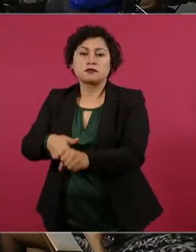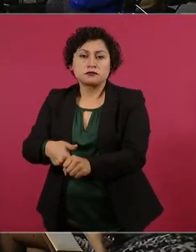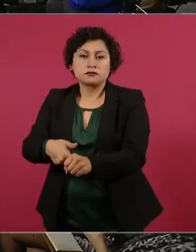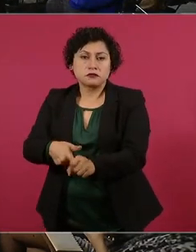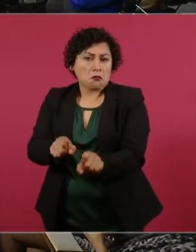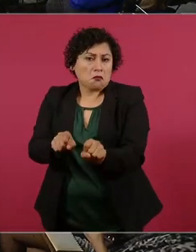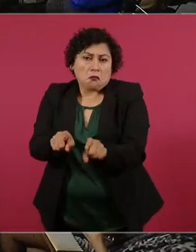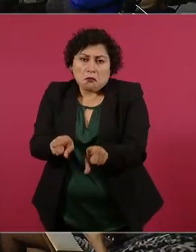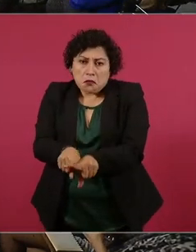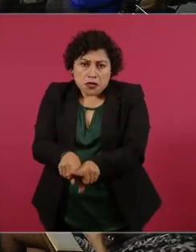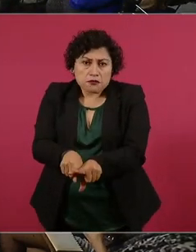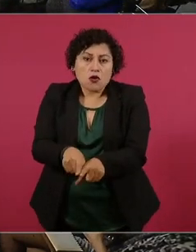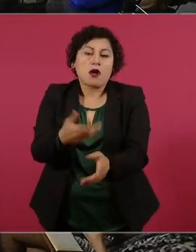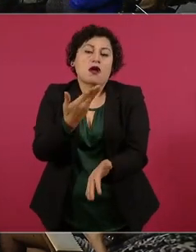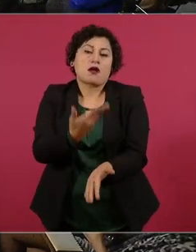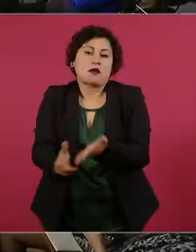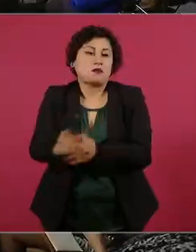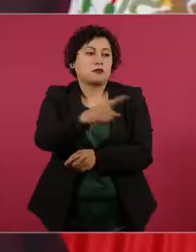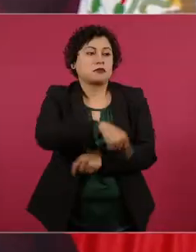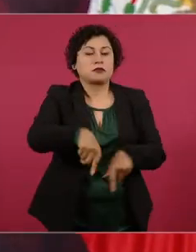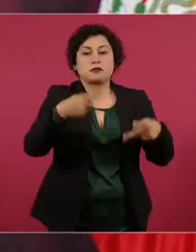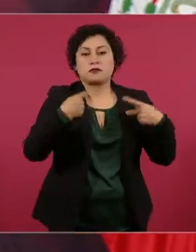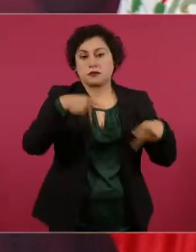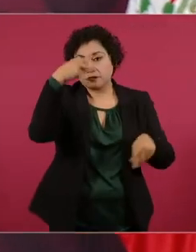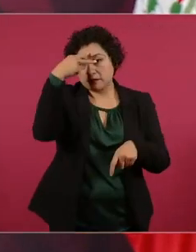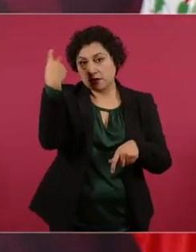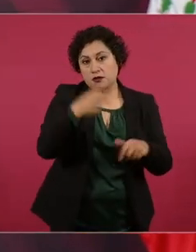75% de los ingresos de Pemex